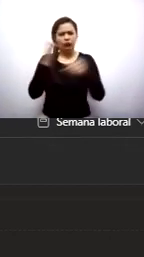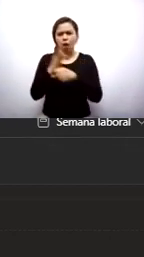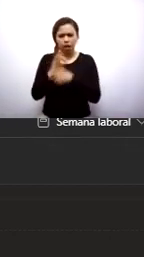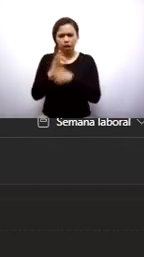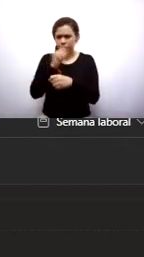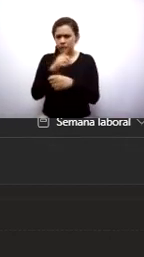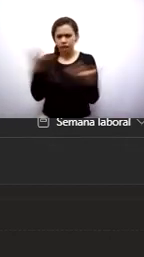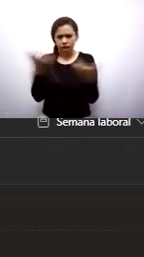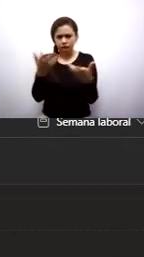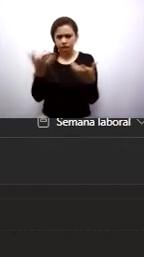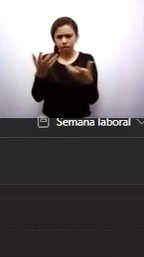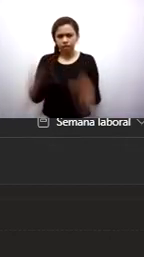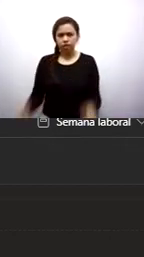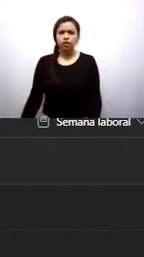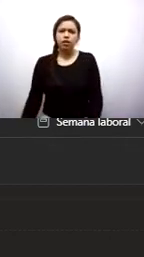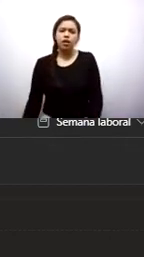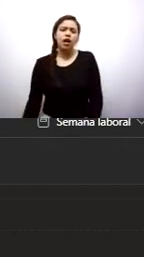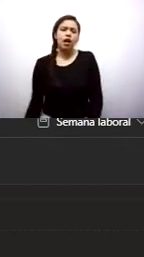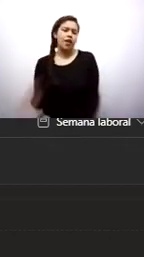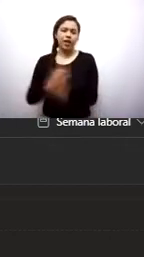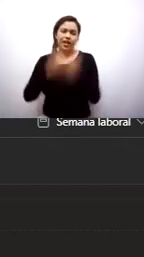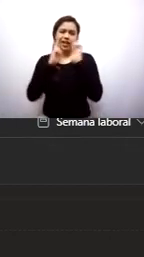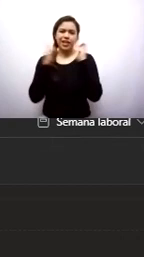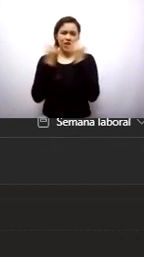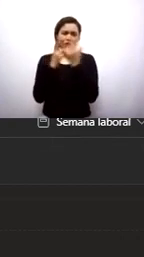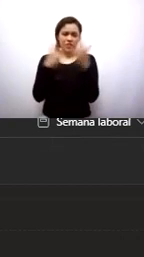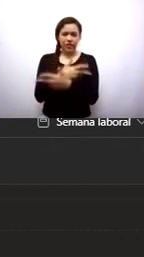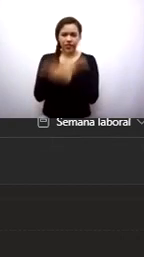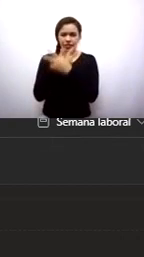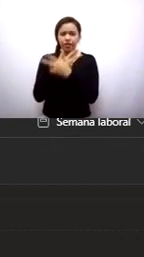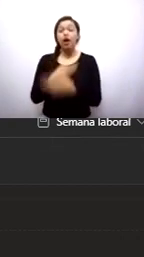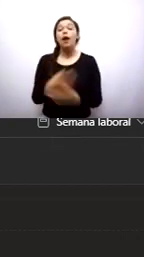en esta reunión virtual.